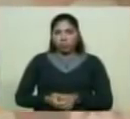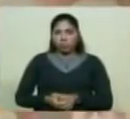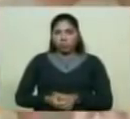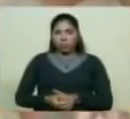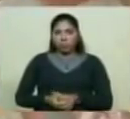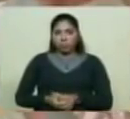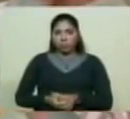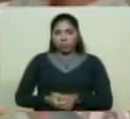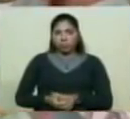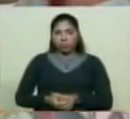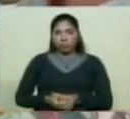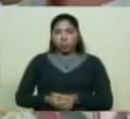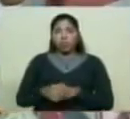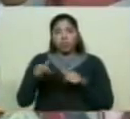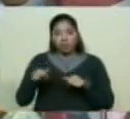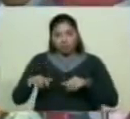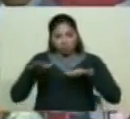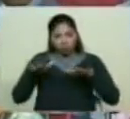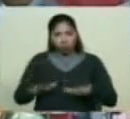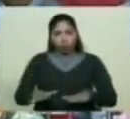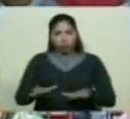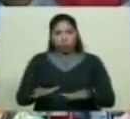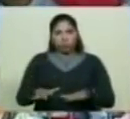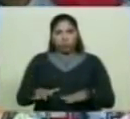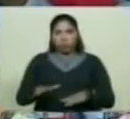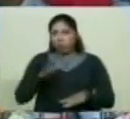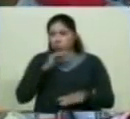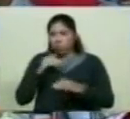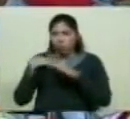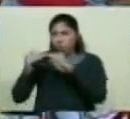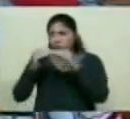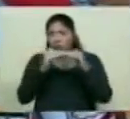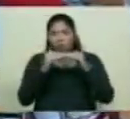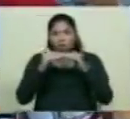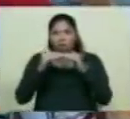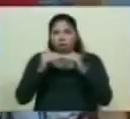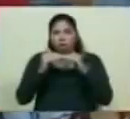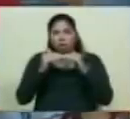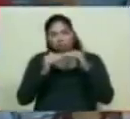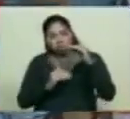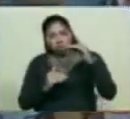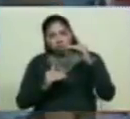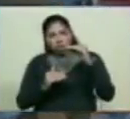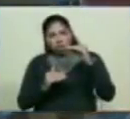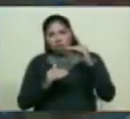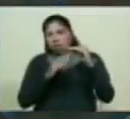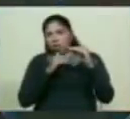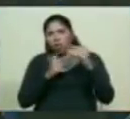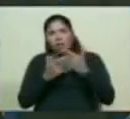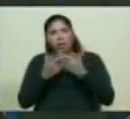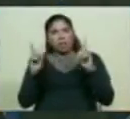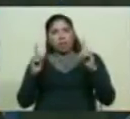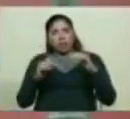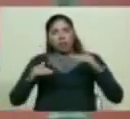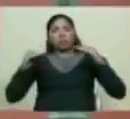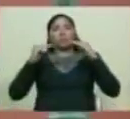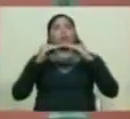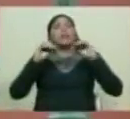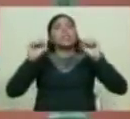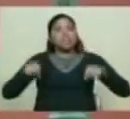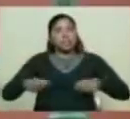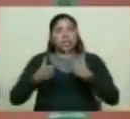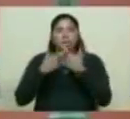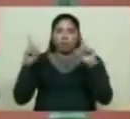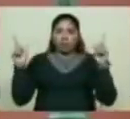se estableció que sin igualdad no había libertad y por eso chávez recoge la doctrina bolivariana